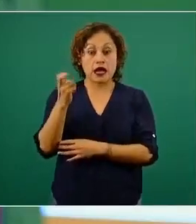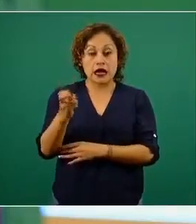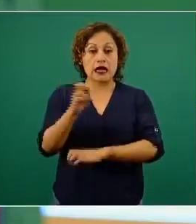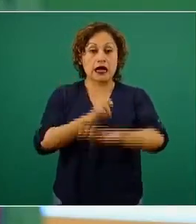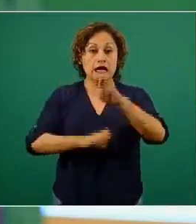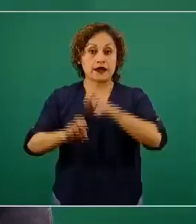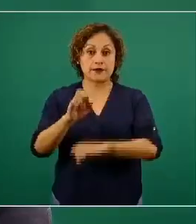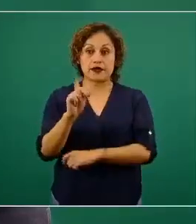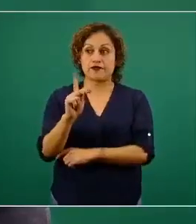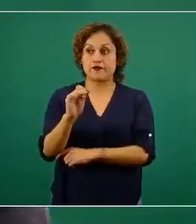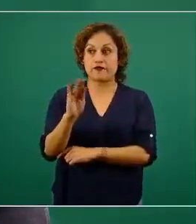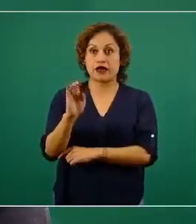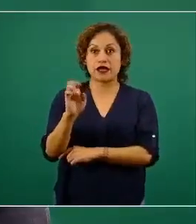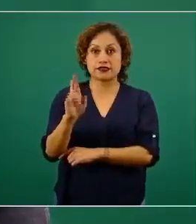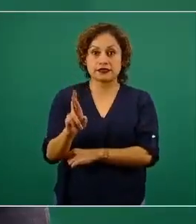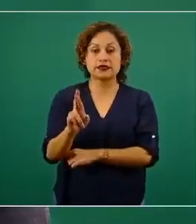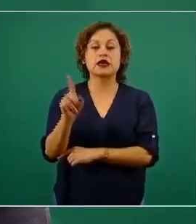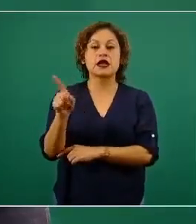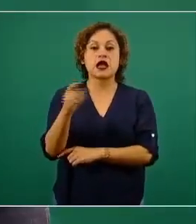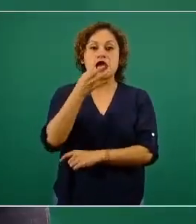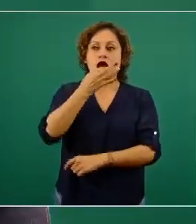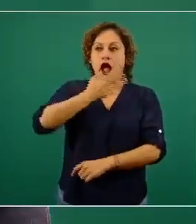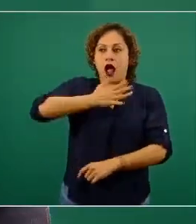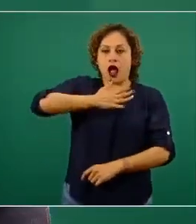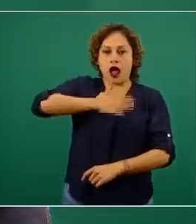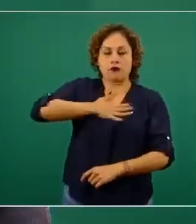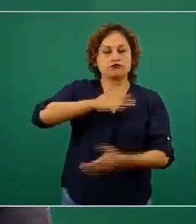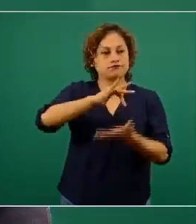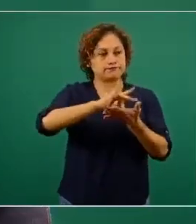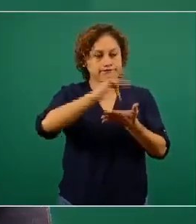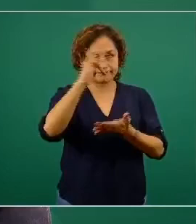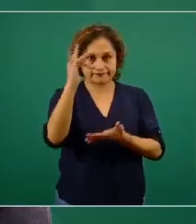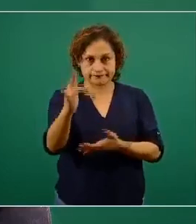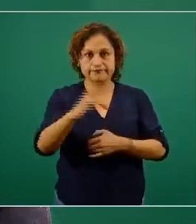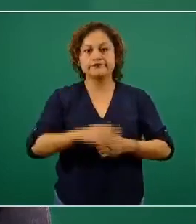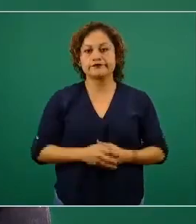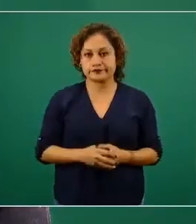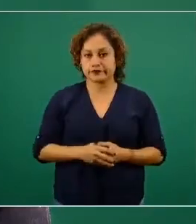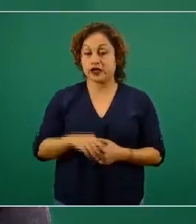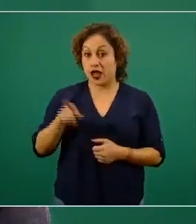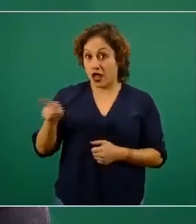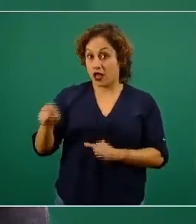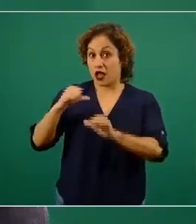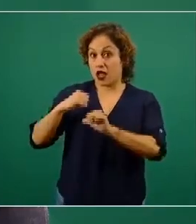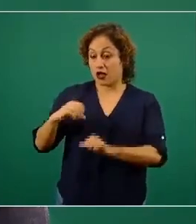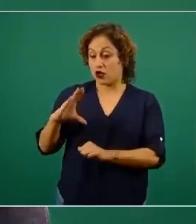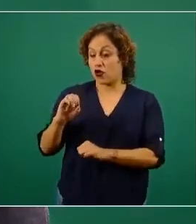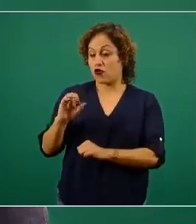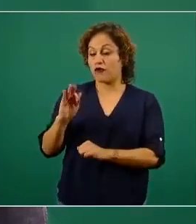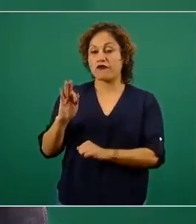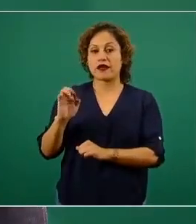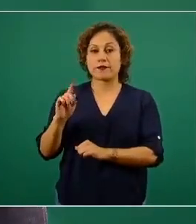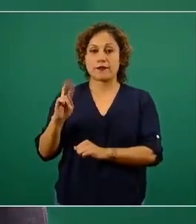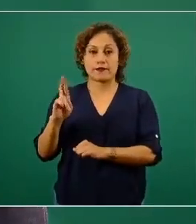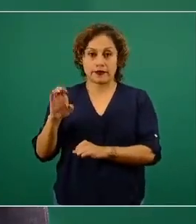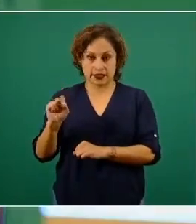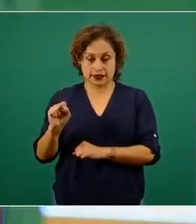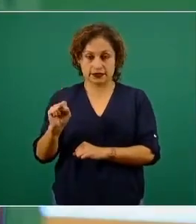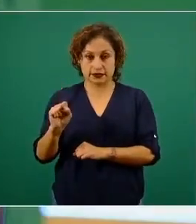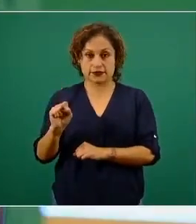Pfizer México, que nos alertó muy oportunamente en COFEPRIS sobre